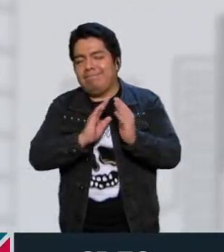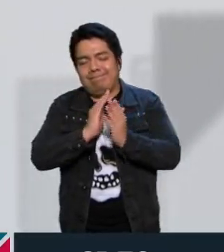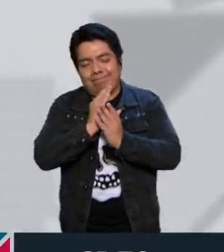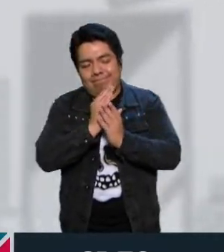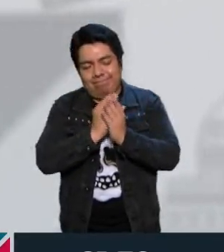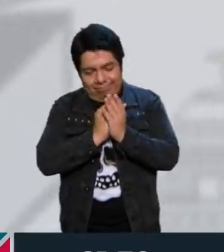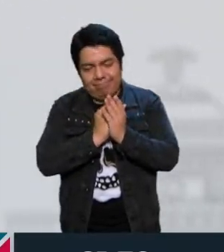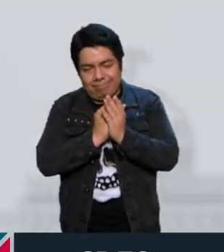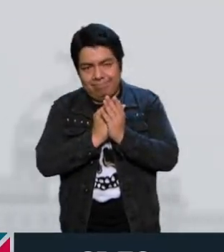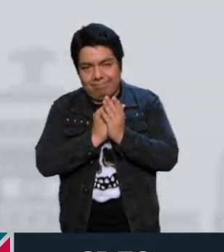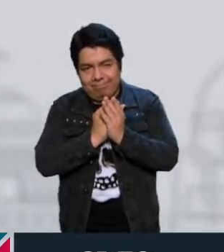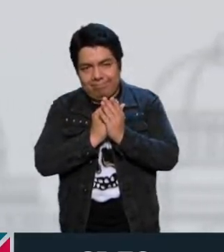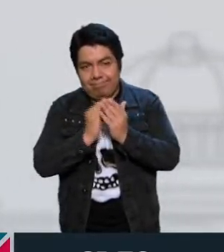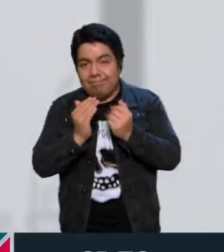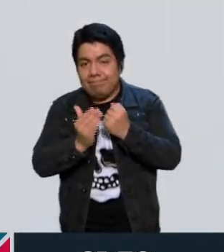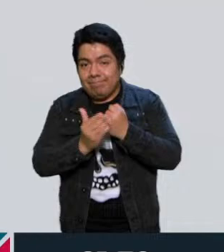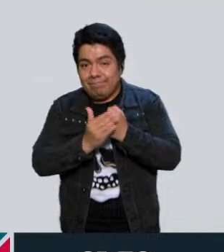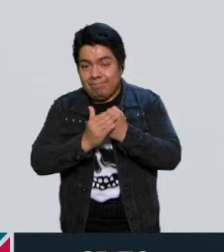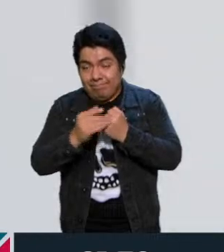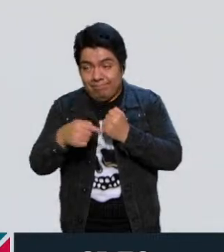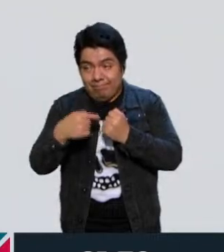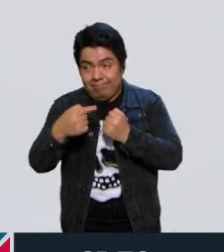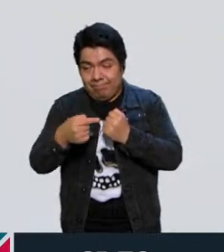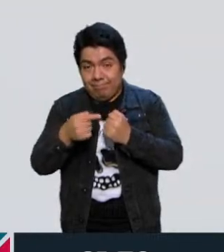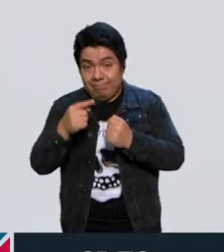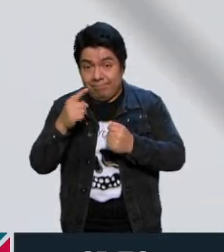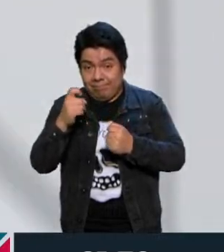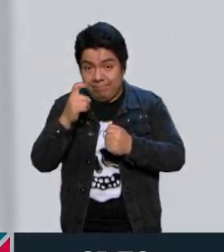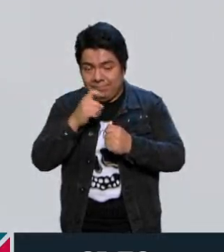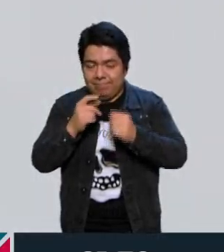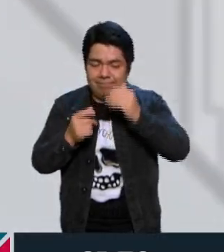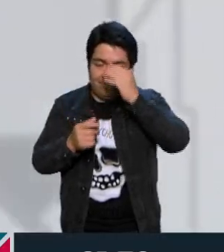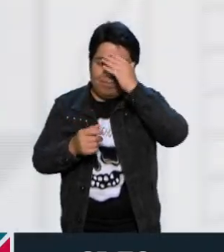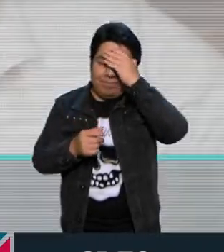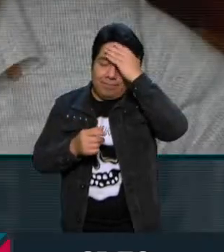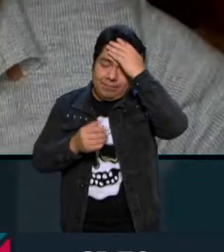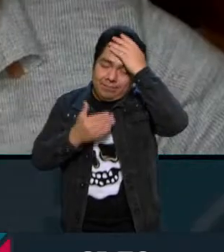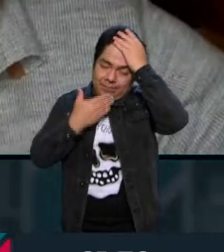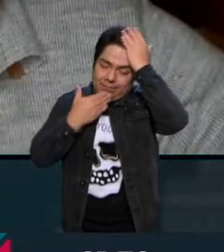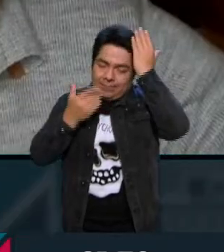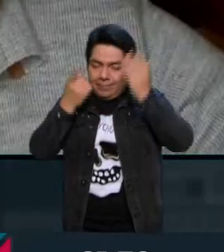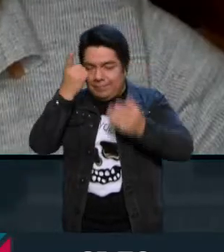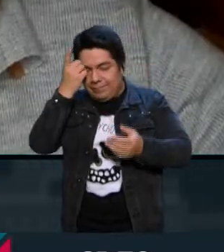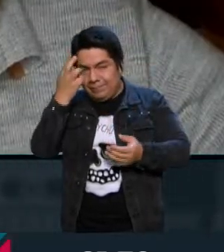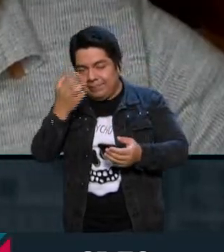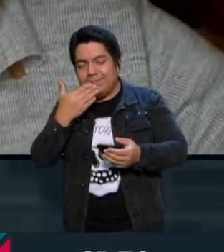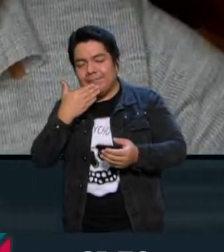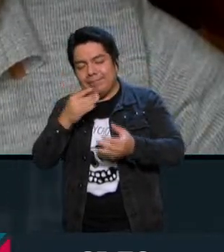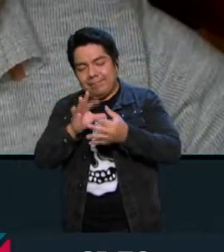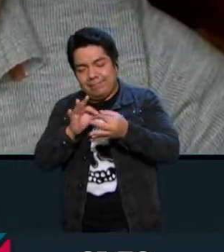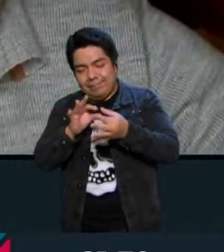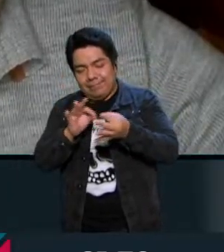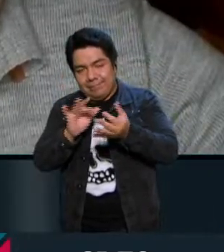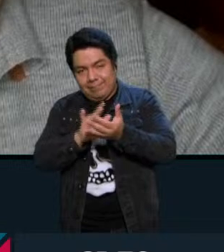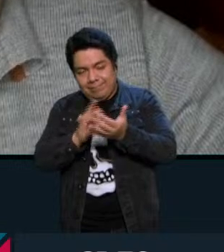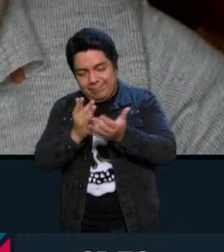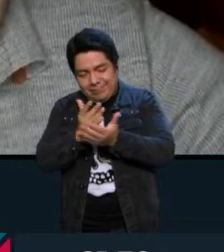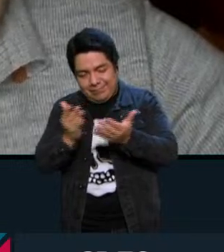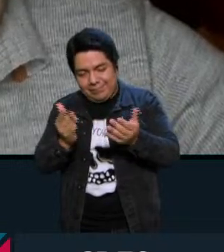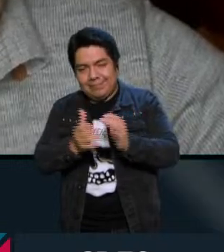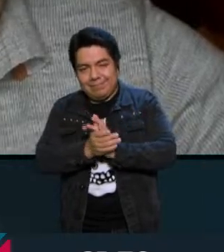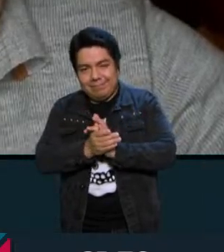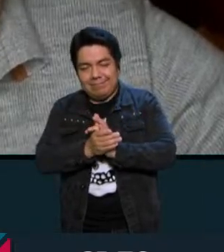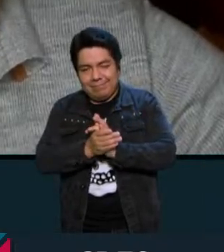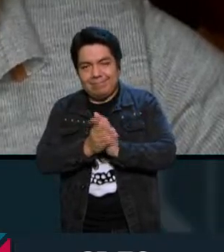que lo siguiente pues es muy difícil que se pueda dar, Braulio. Excelente, doctor. Pues muy esclarecedor, como siempre, conversar con usted. Le agradezco mucho